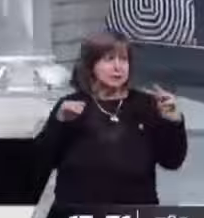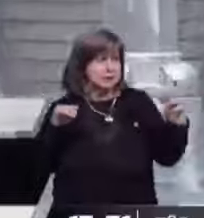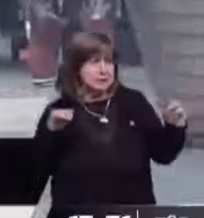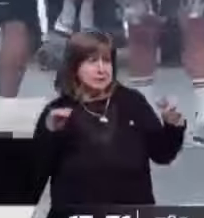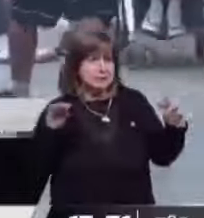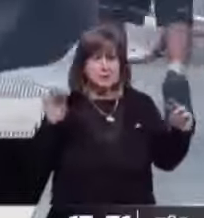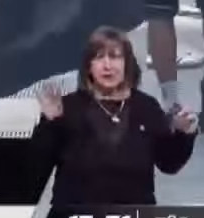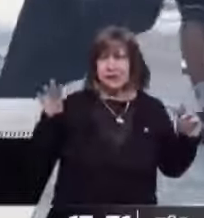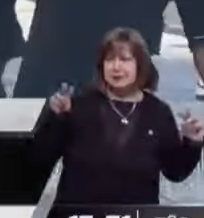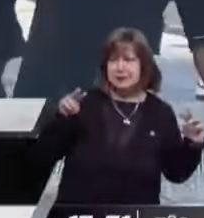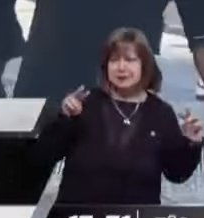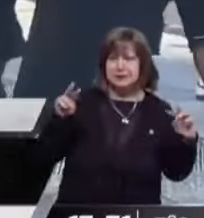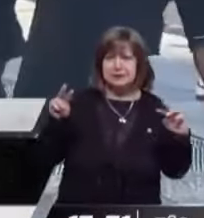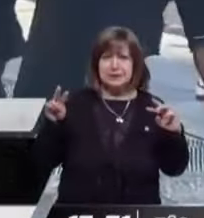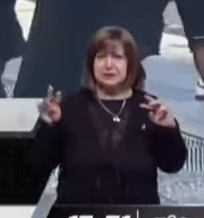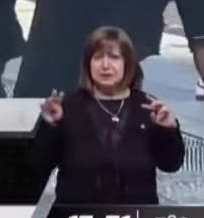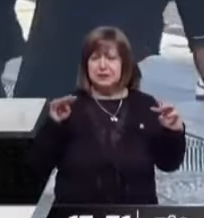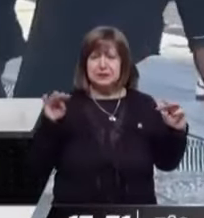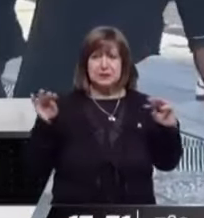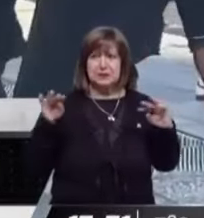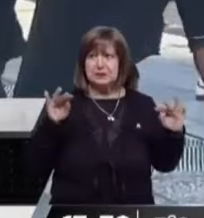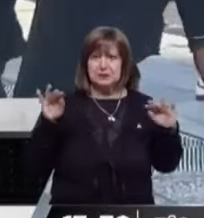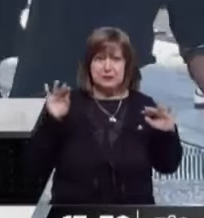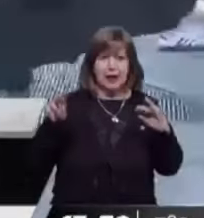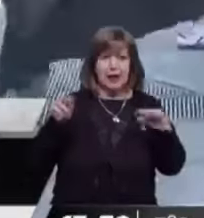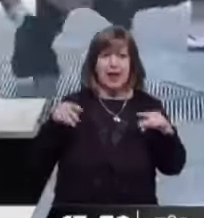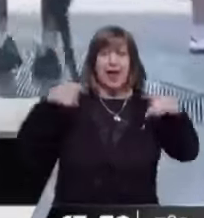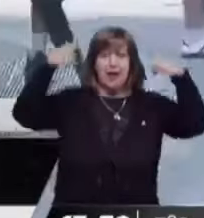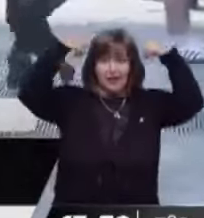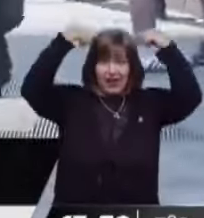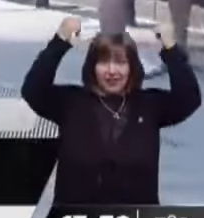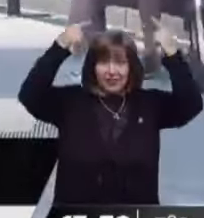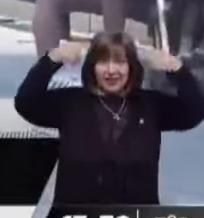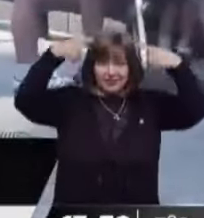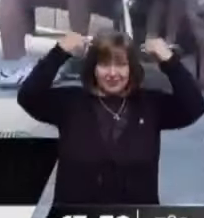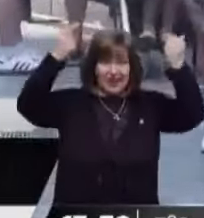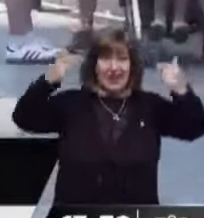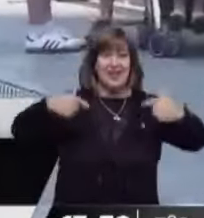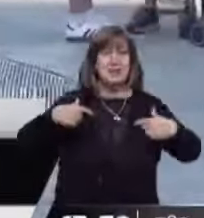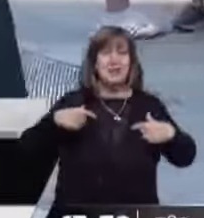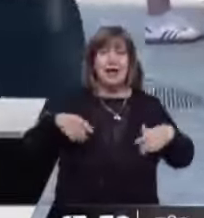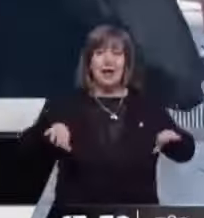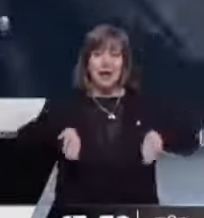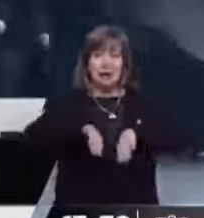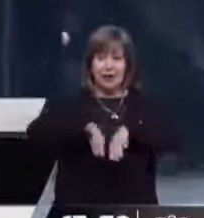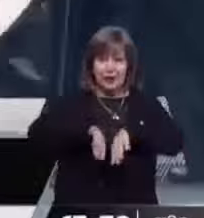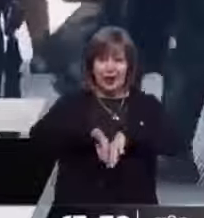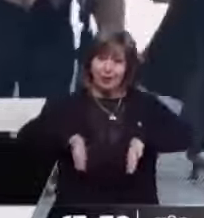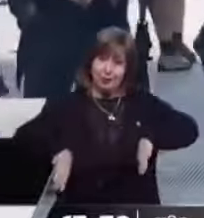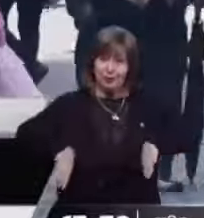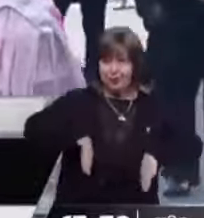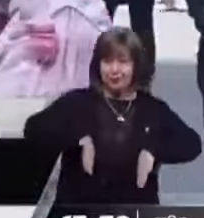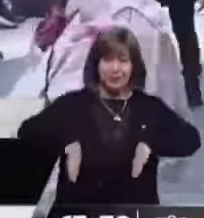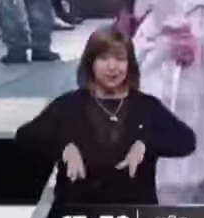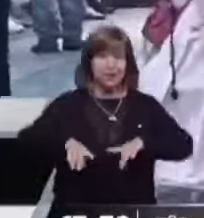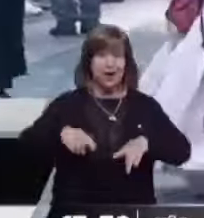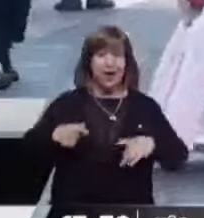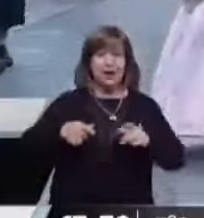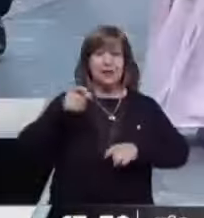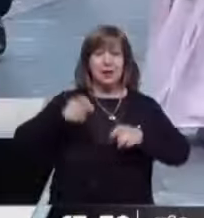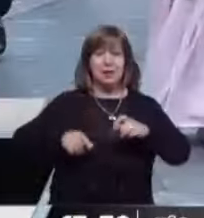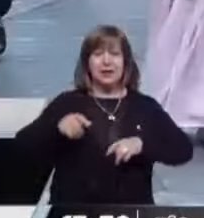Después de repente encontrás personajes de esa Batman, el pingüino, a Minnie Mouse. No falta a este personaje ahí, que anda semi desnudo,